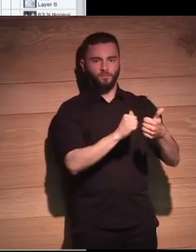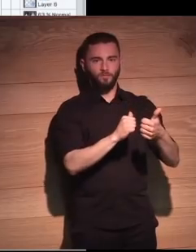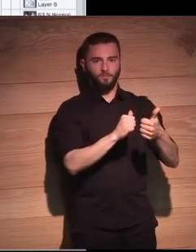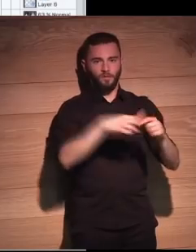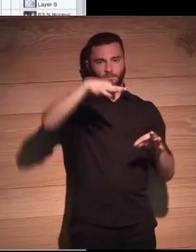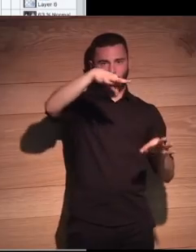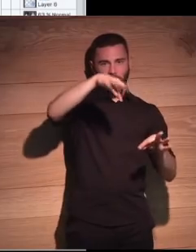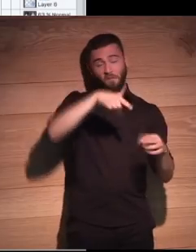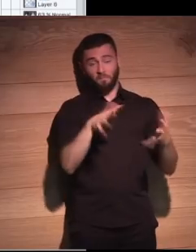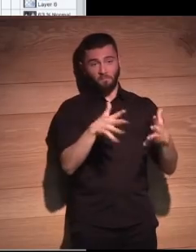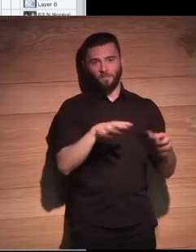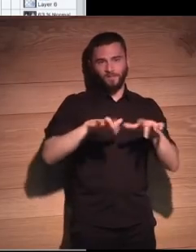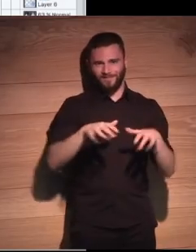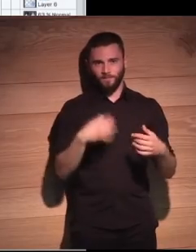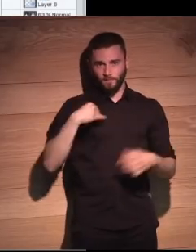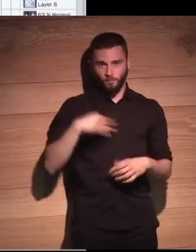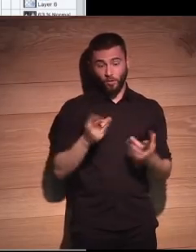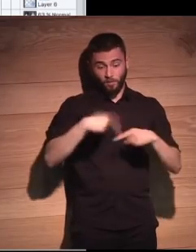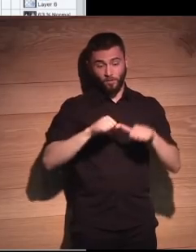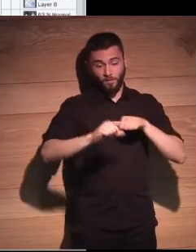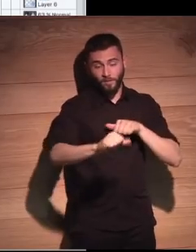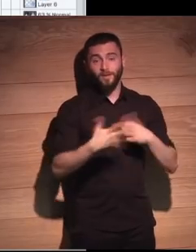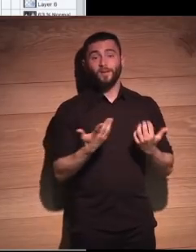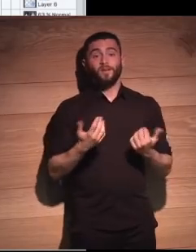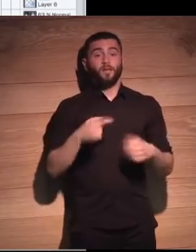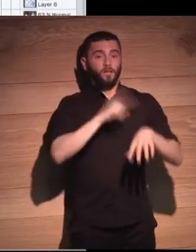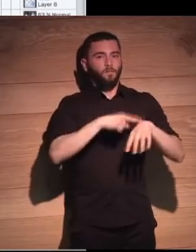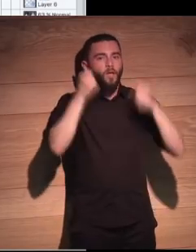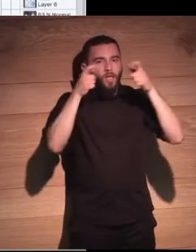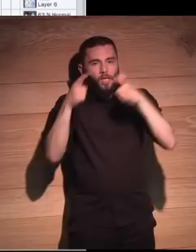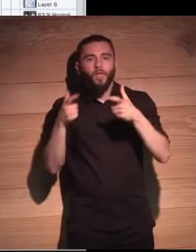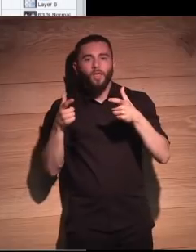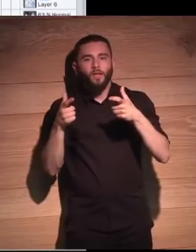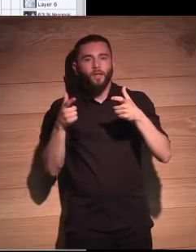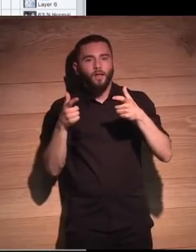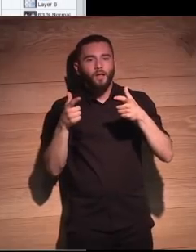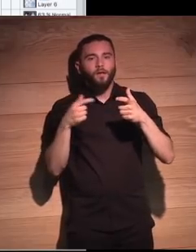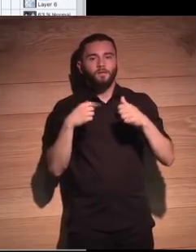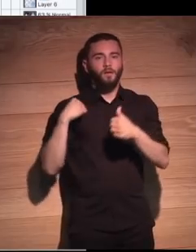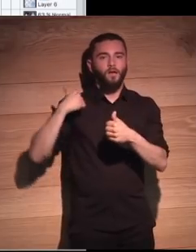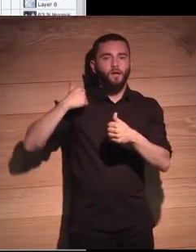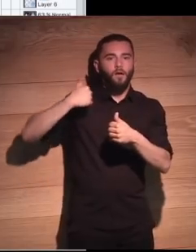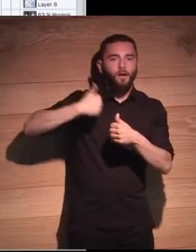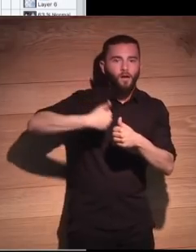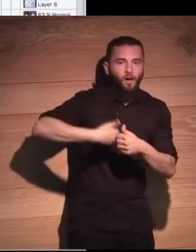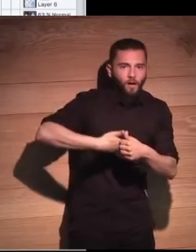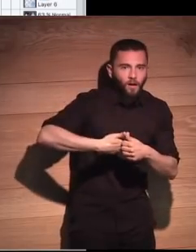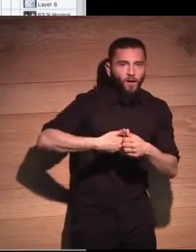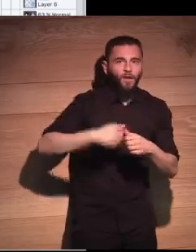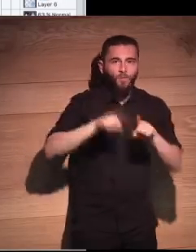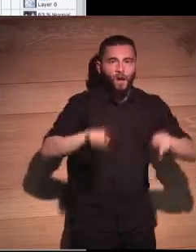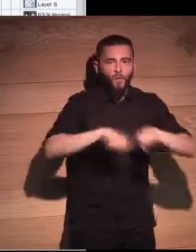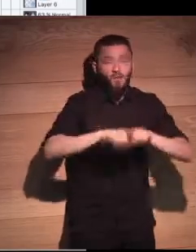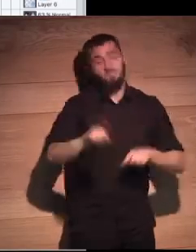y demás. Y ahí es un poco de donde partes. Luego con el tiempo te das cuenta que no tienes por qué seguir con esa inercia y que el digital tiene otras posibilidades